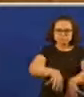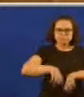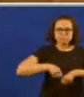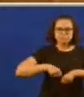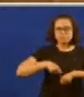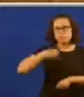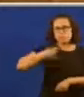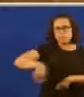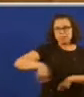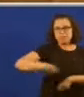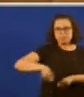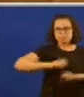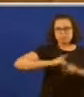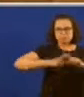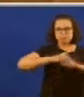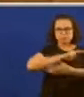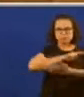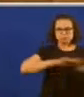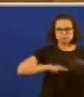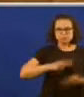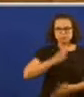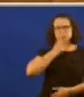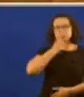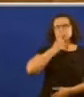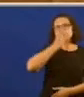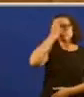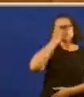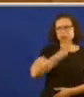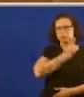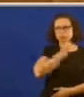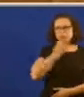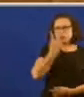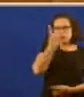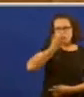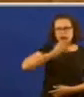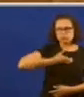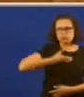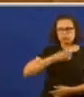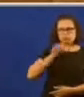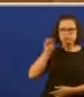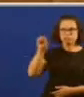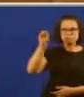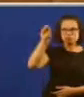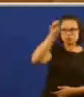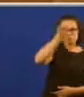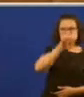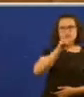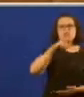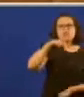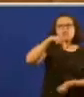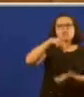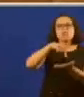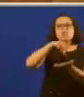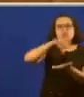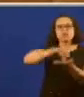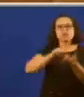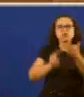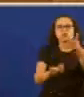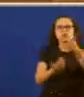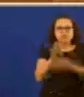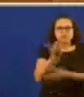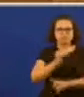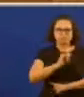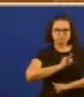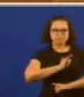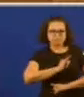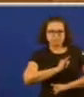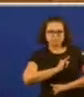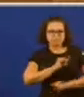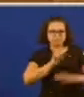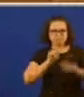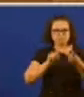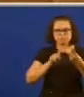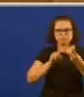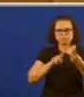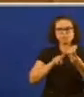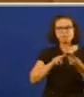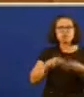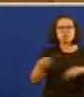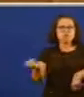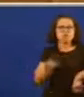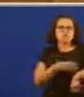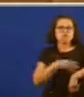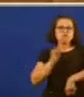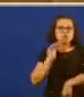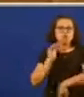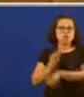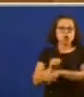prometéndonos un centro de día en cada concello. Ainda estamos agardando. Prometéunos un fondo pro crecemento e